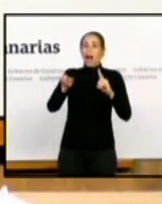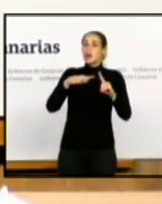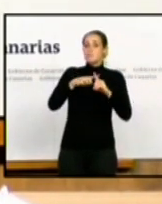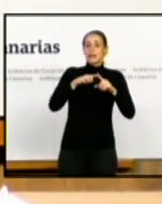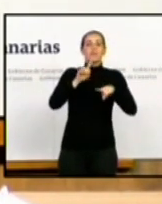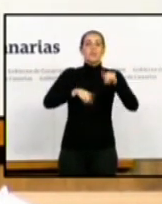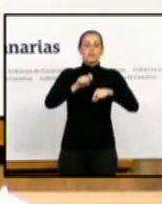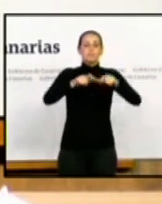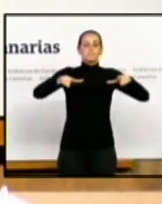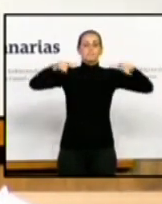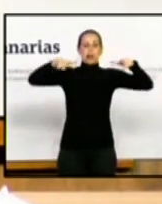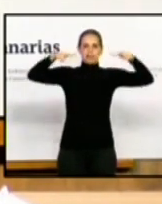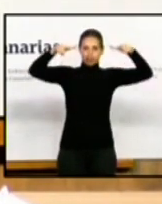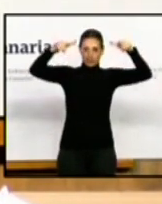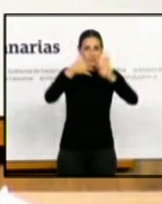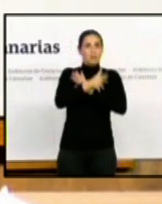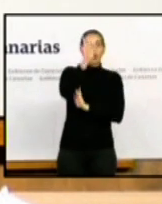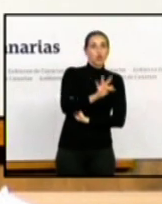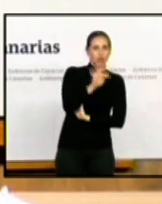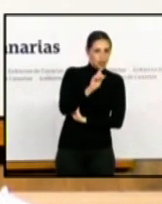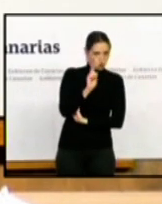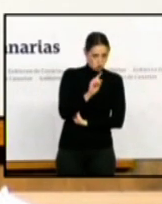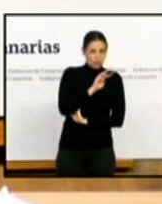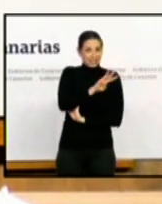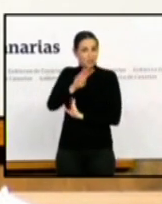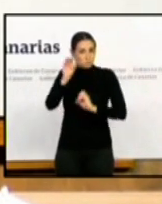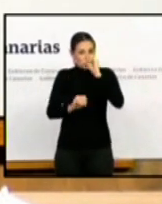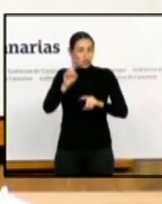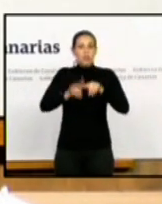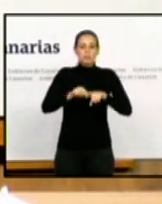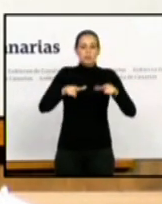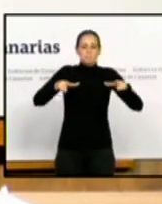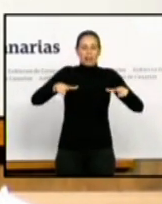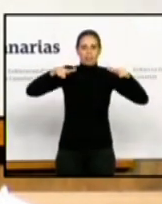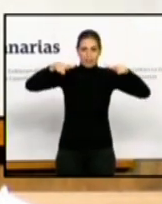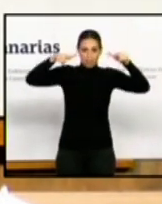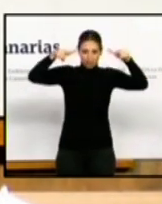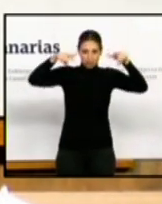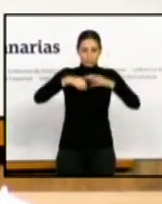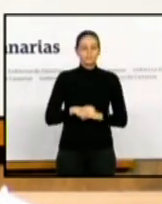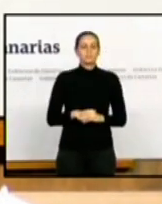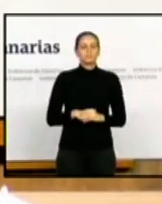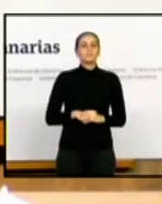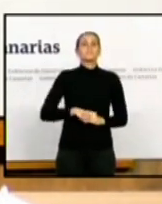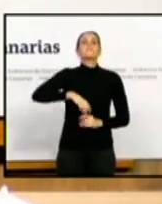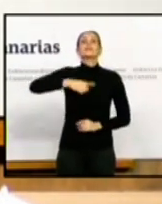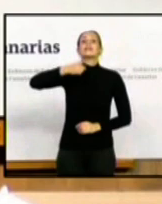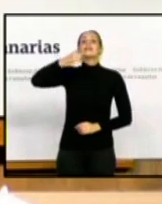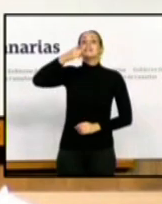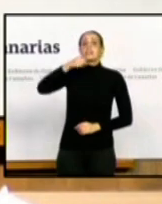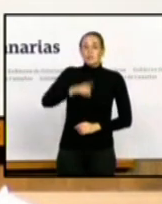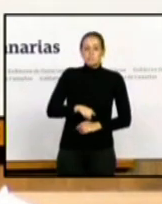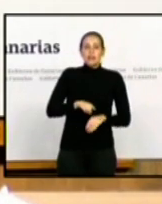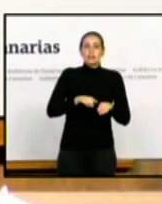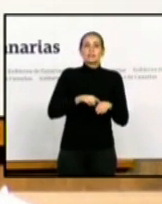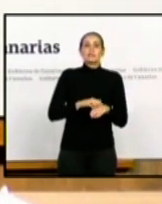33% de todo el centro comercial, sino el 33% por planta. Y también se reduce el aforo de los